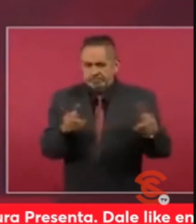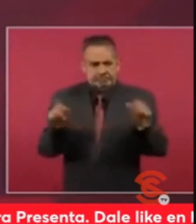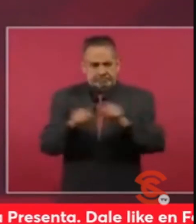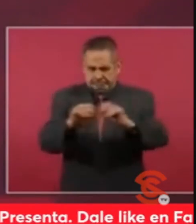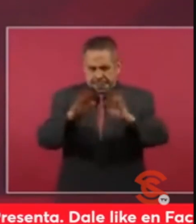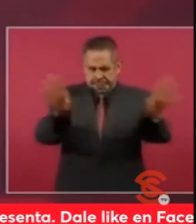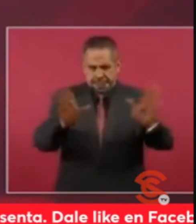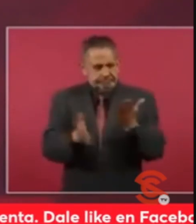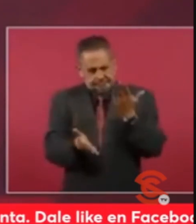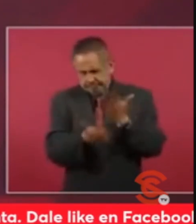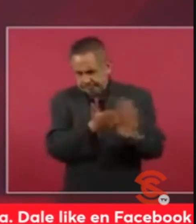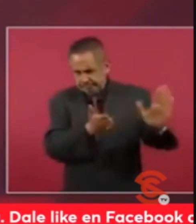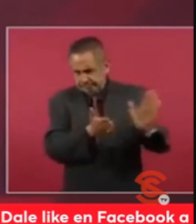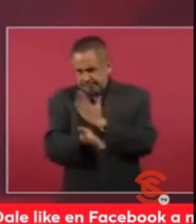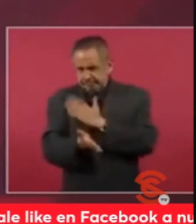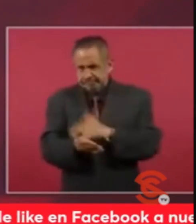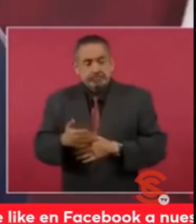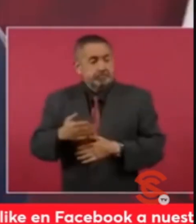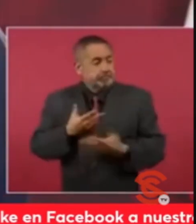de claro.